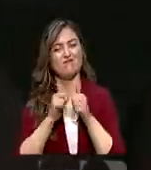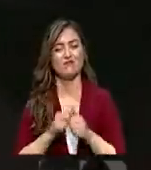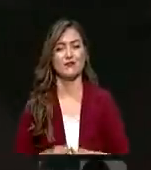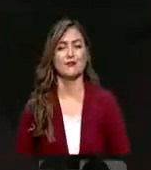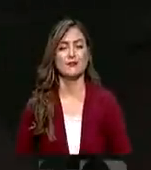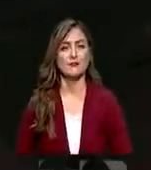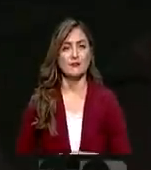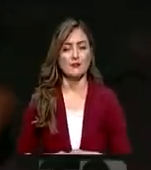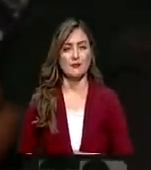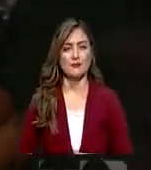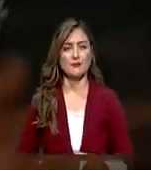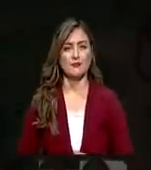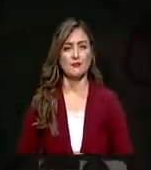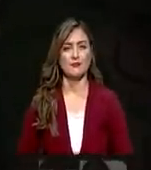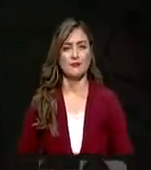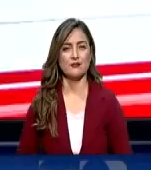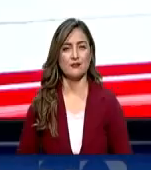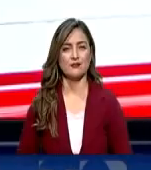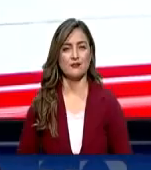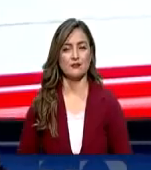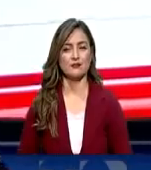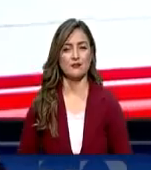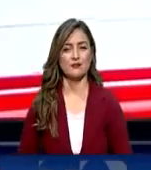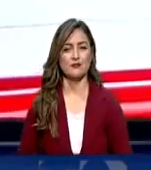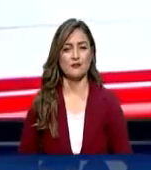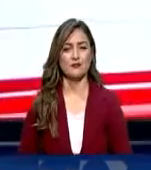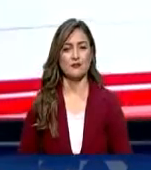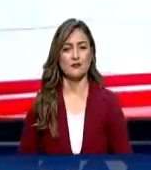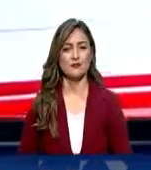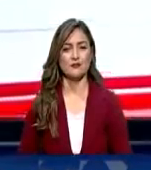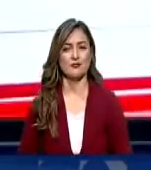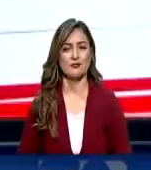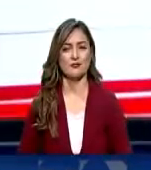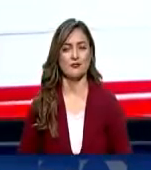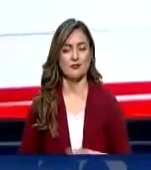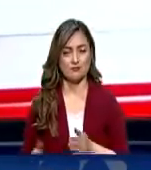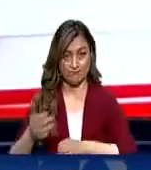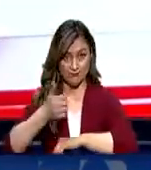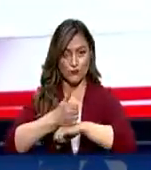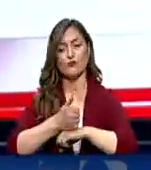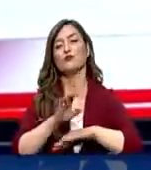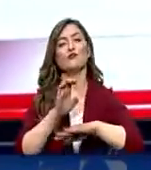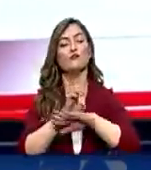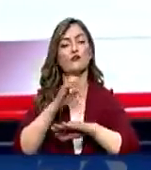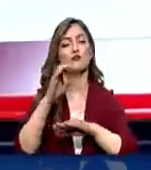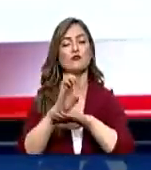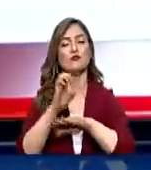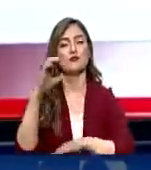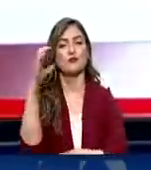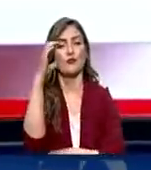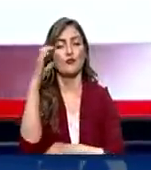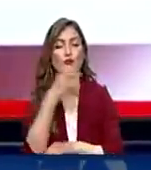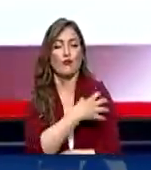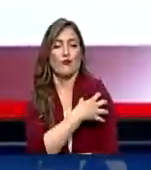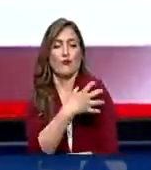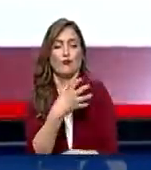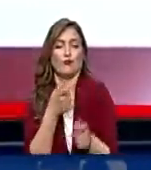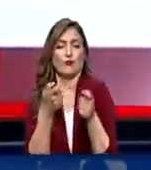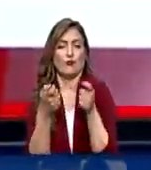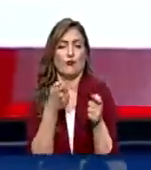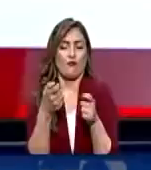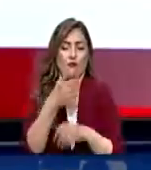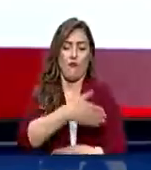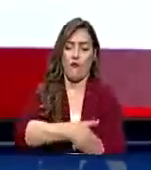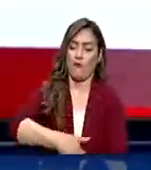Natalie Jiménez, 24 horas. Las autoridades de control de Ecuador y Colombia fortalecen los operativos en los